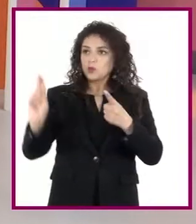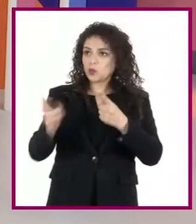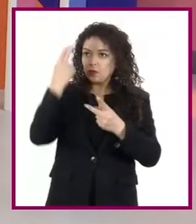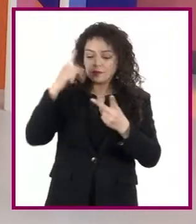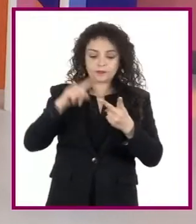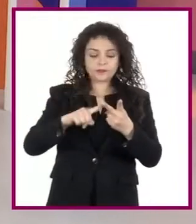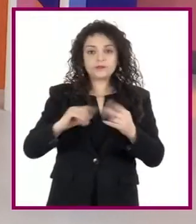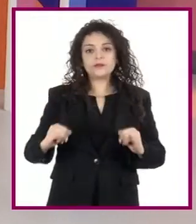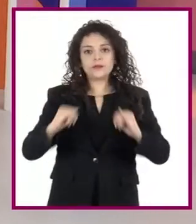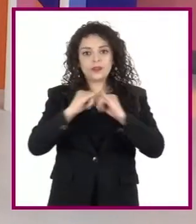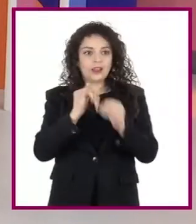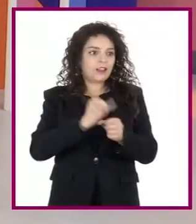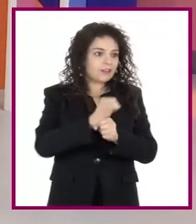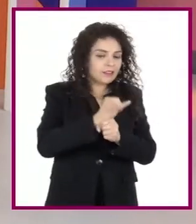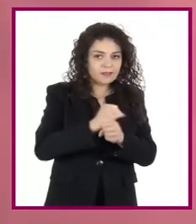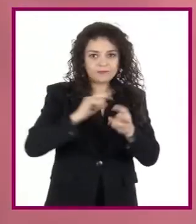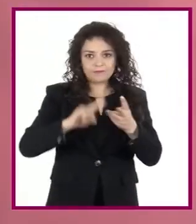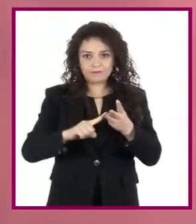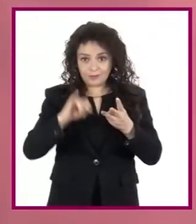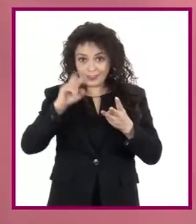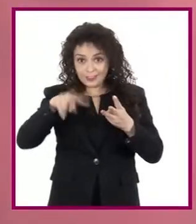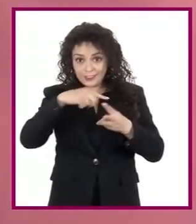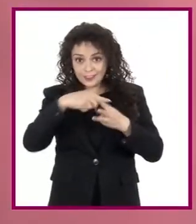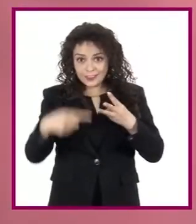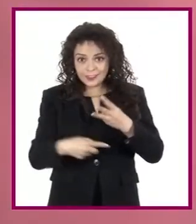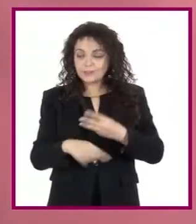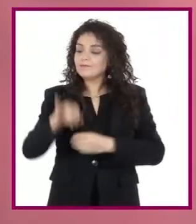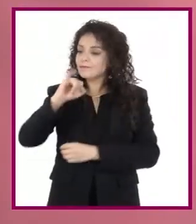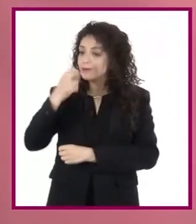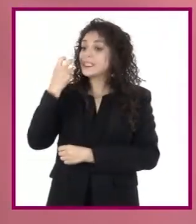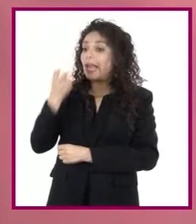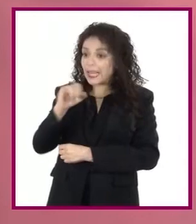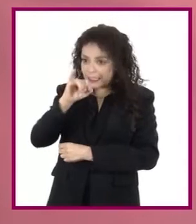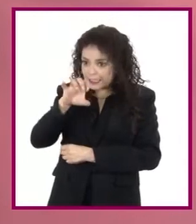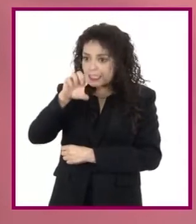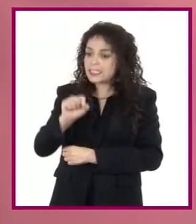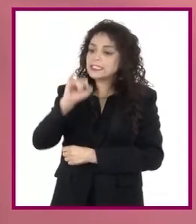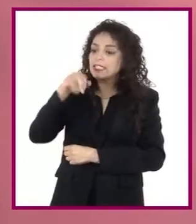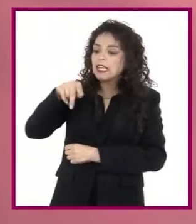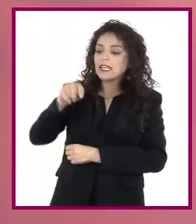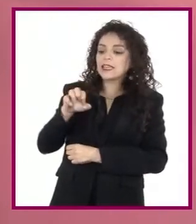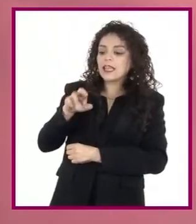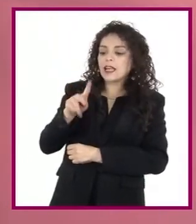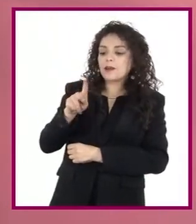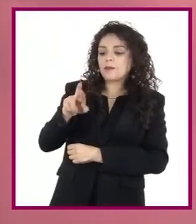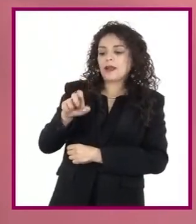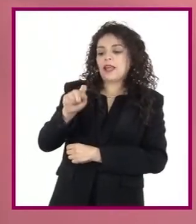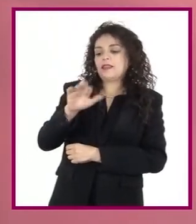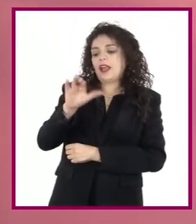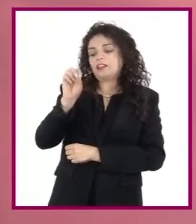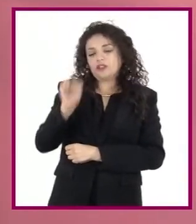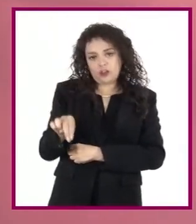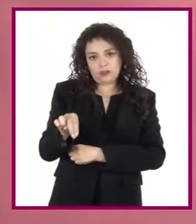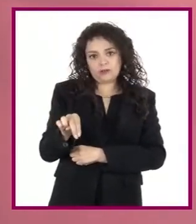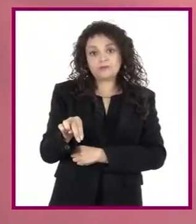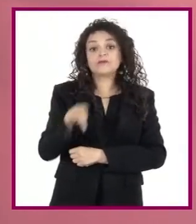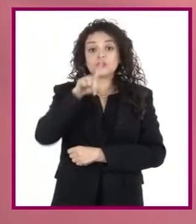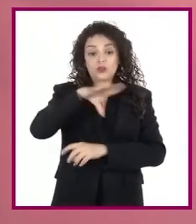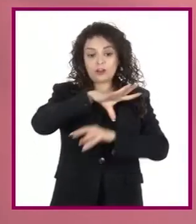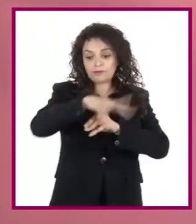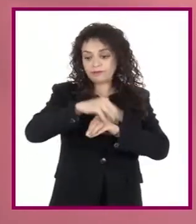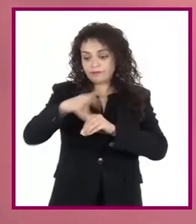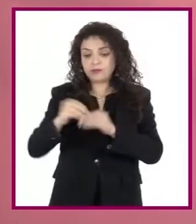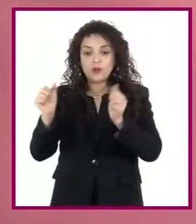investigación, ¿cierto? Muy bien. Eso sí es una interpretación a partir de lo que viste y que complementaste con